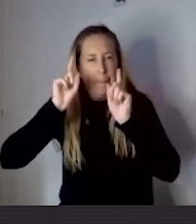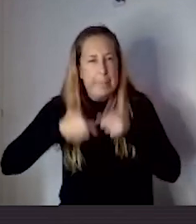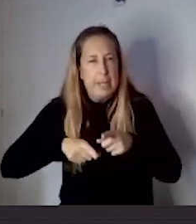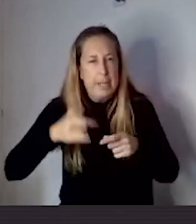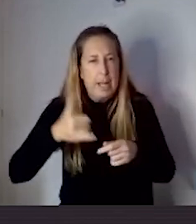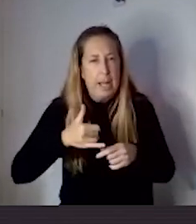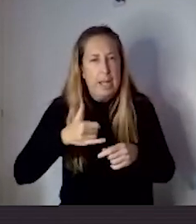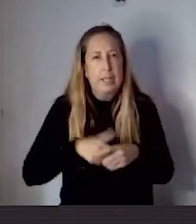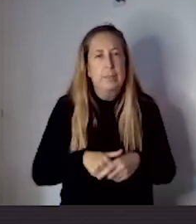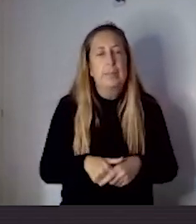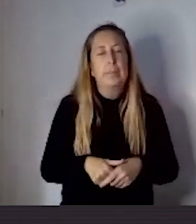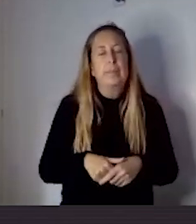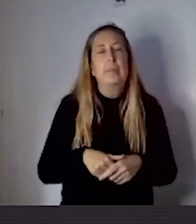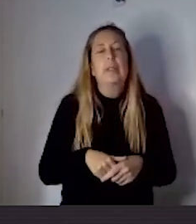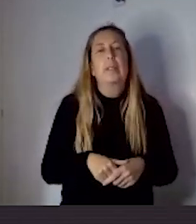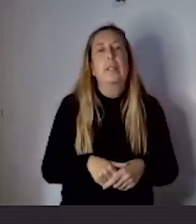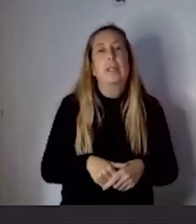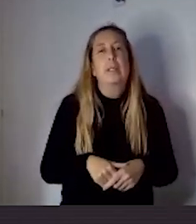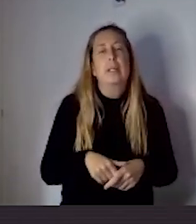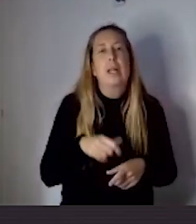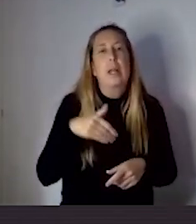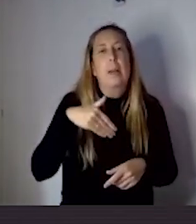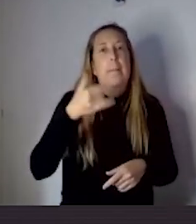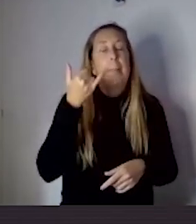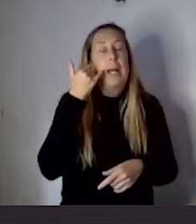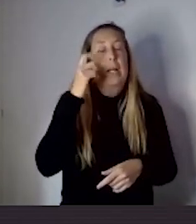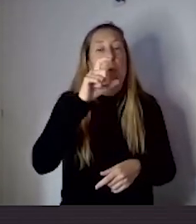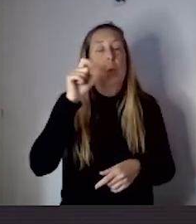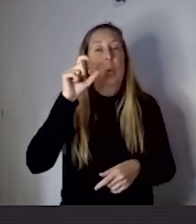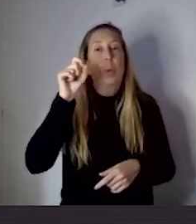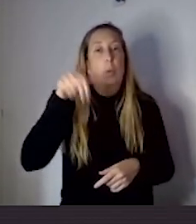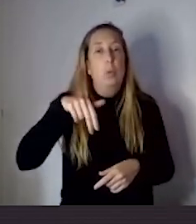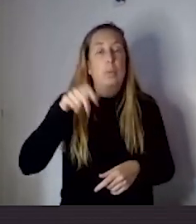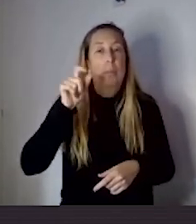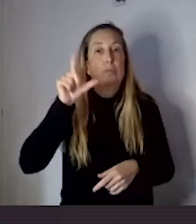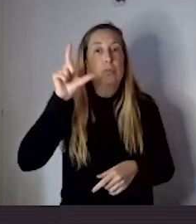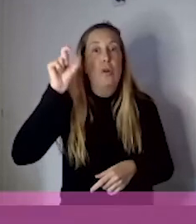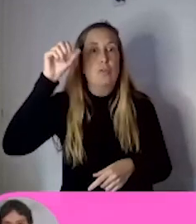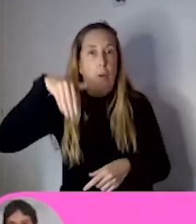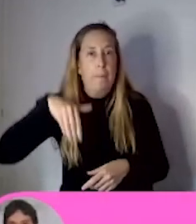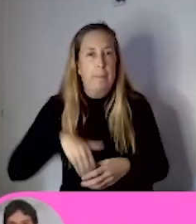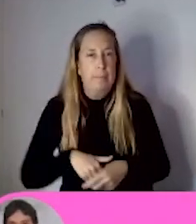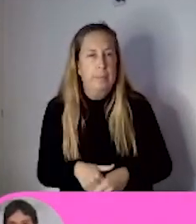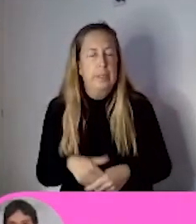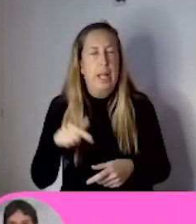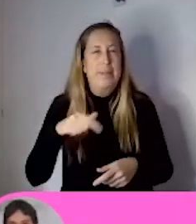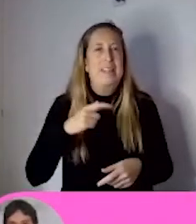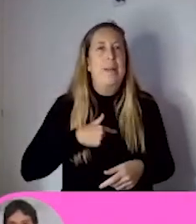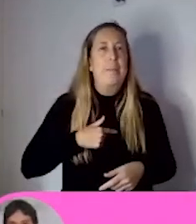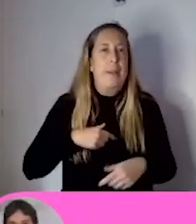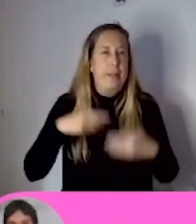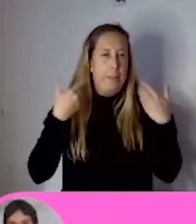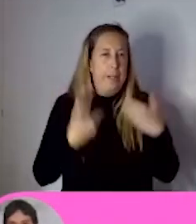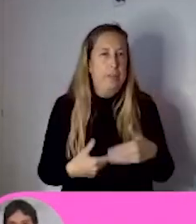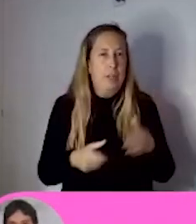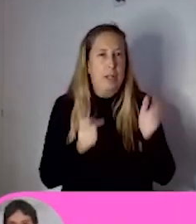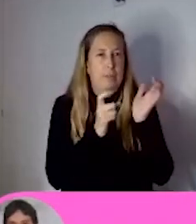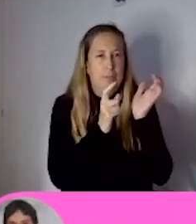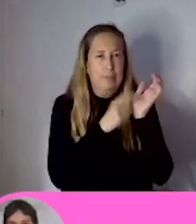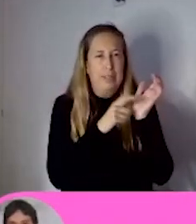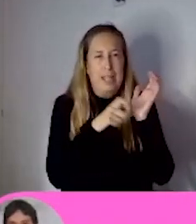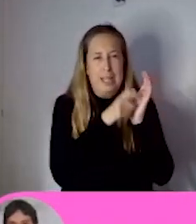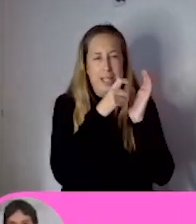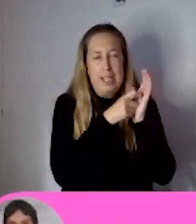muriã netbook puntocom y me pueden seguir a mí personalmente en instagram por mister andrés con origami queremos